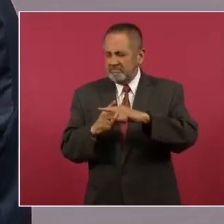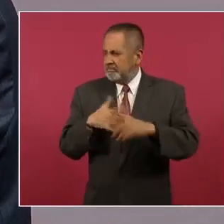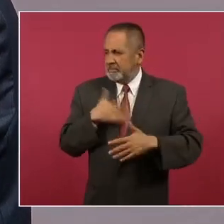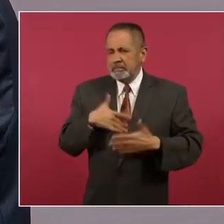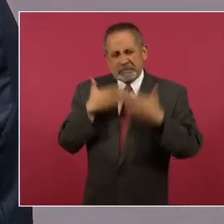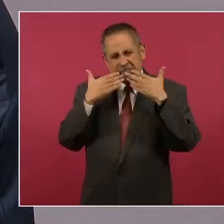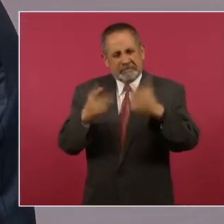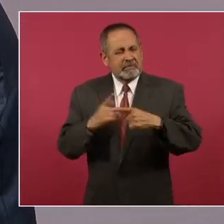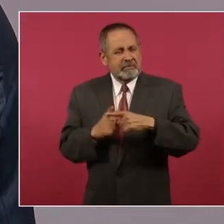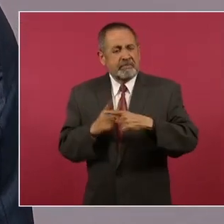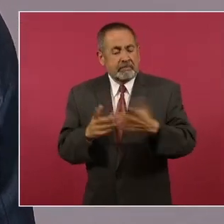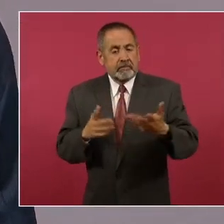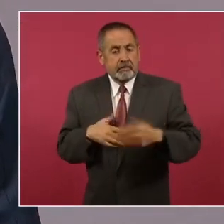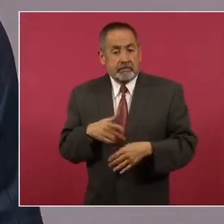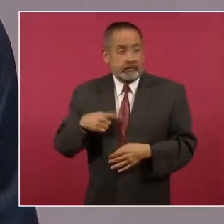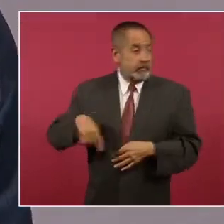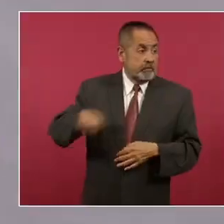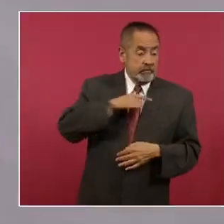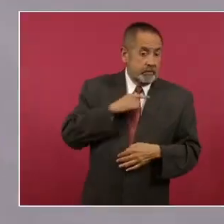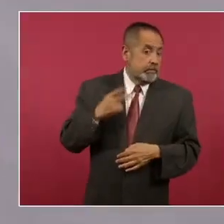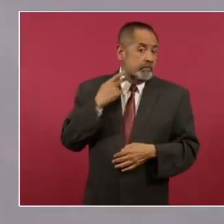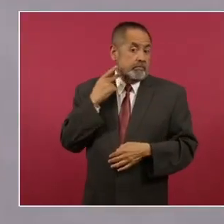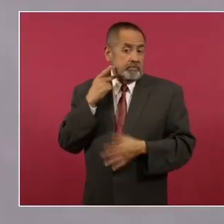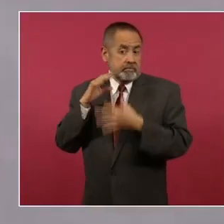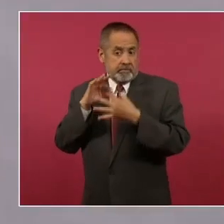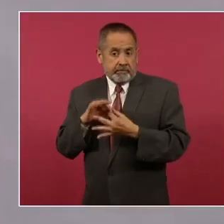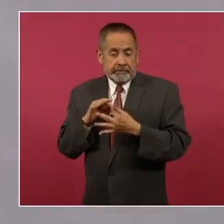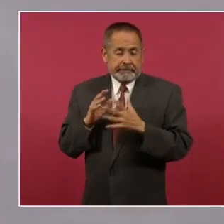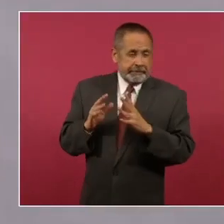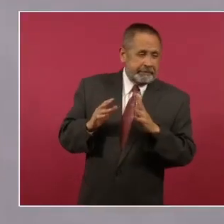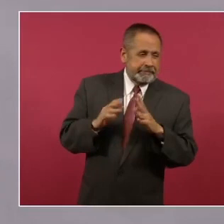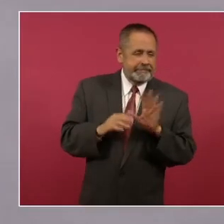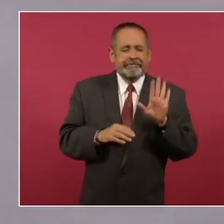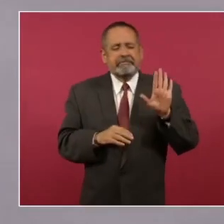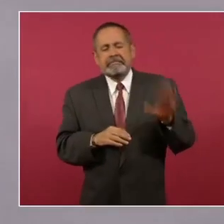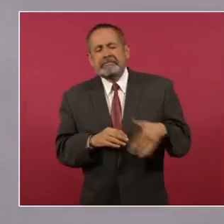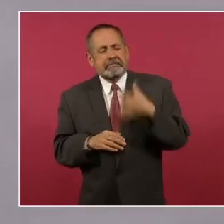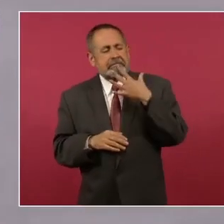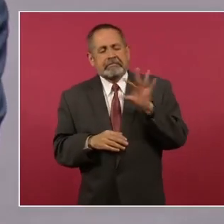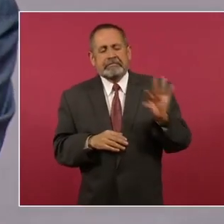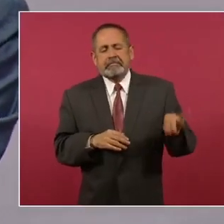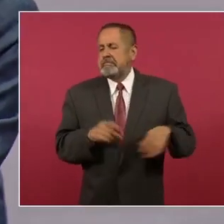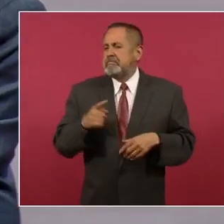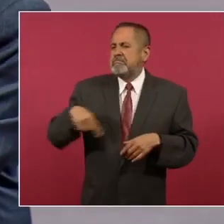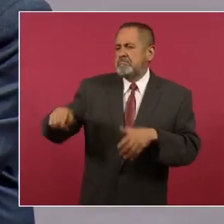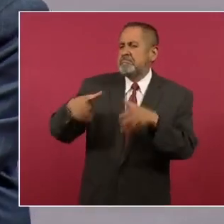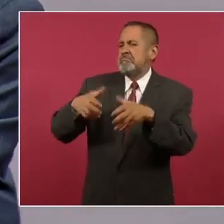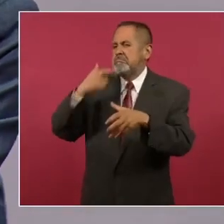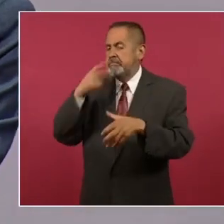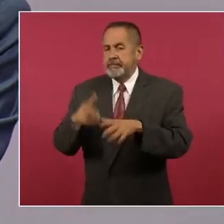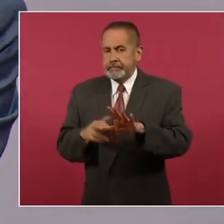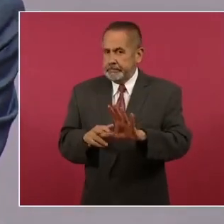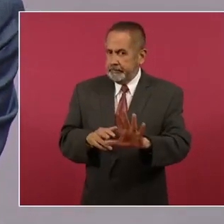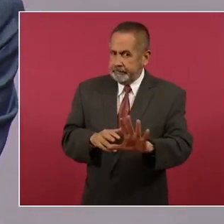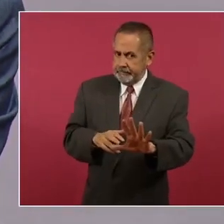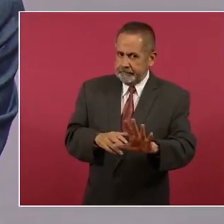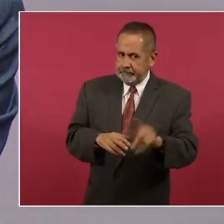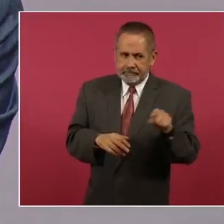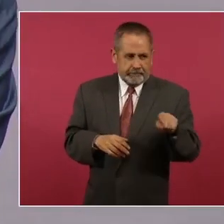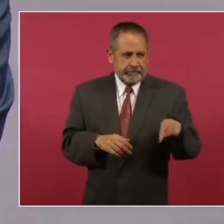en política es más peligroso subestimar la fuerza de los adversarios